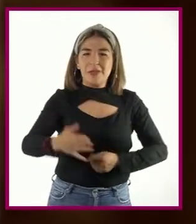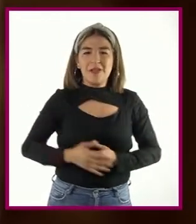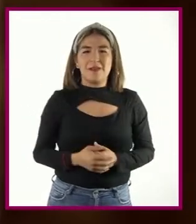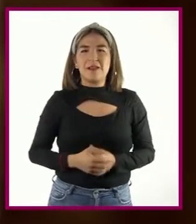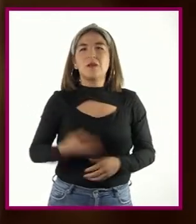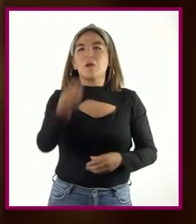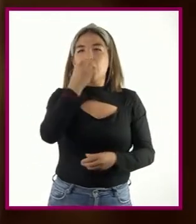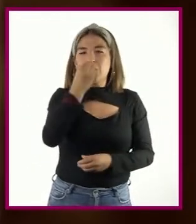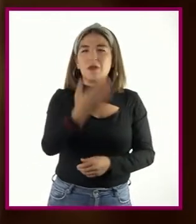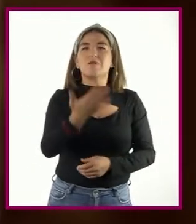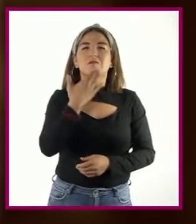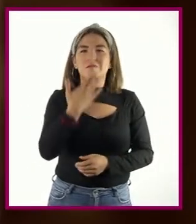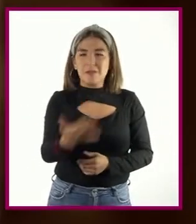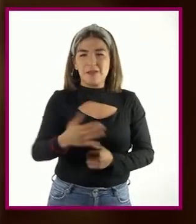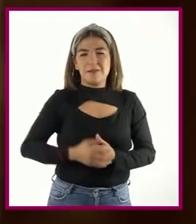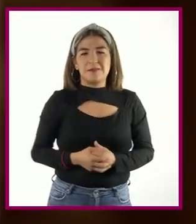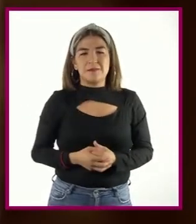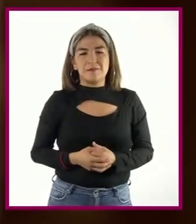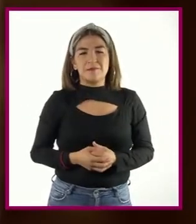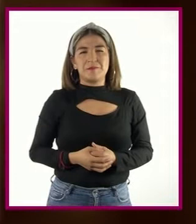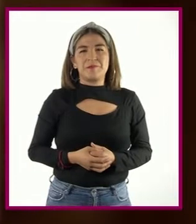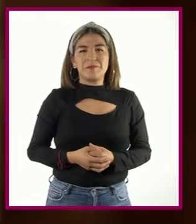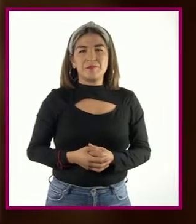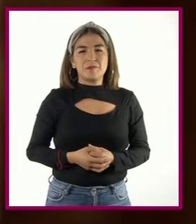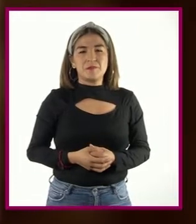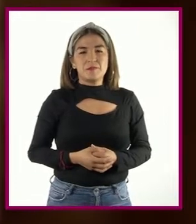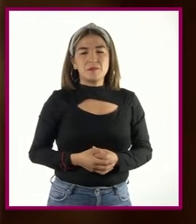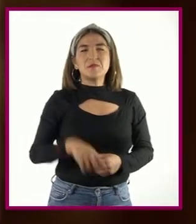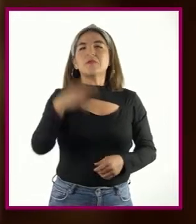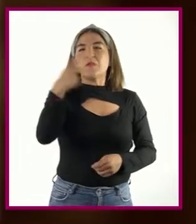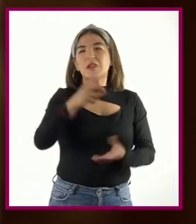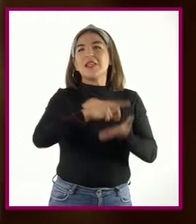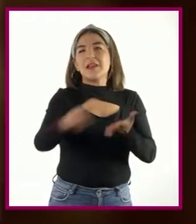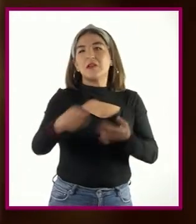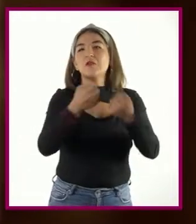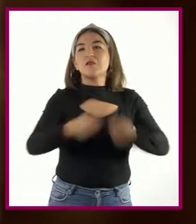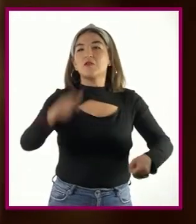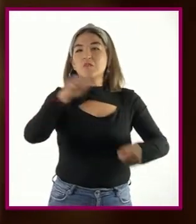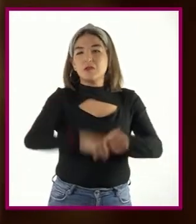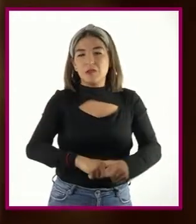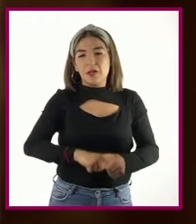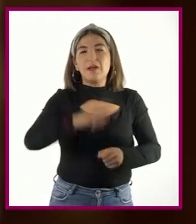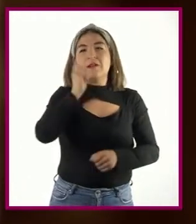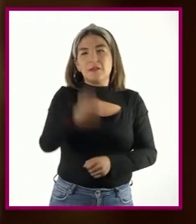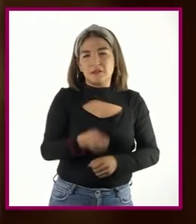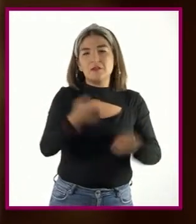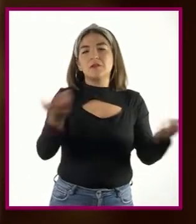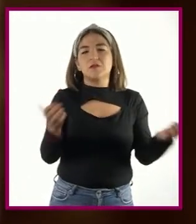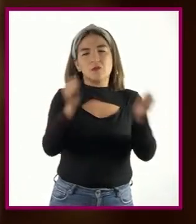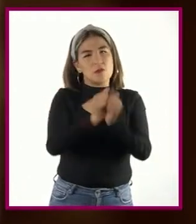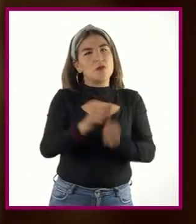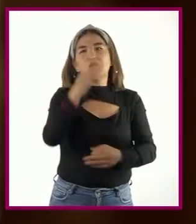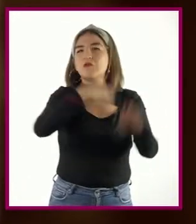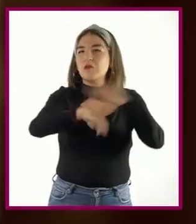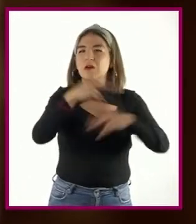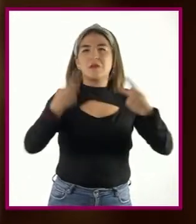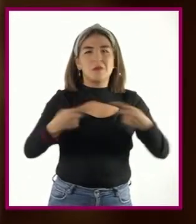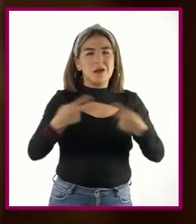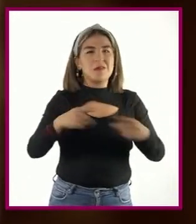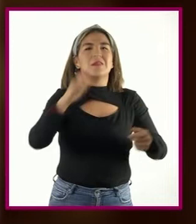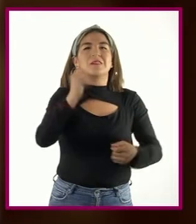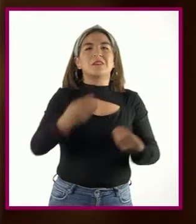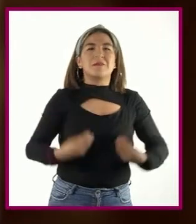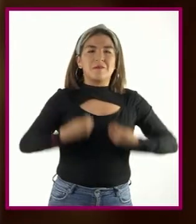buena alimentación y a su vez de los derechos sociales que corresponden a todas las personas, como gozar